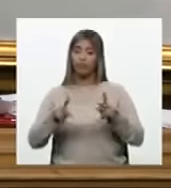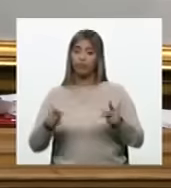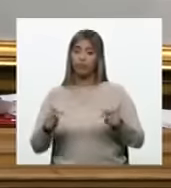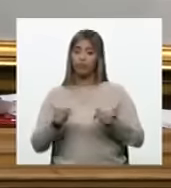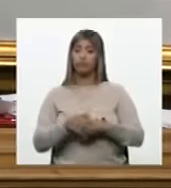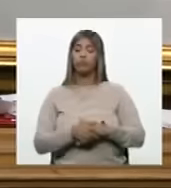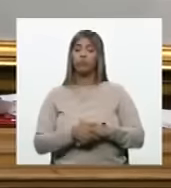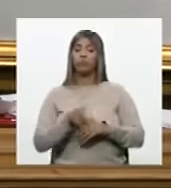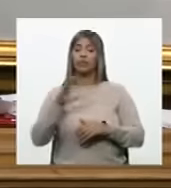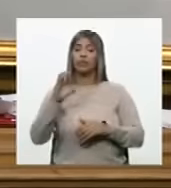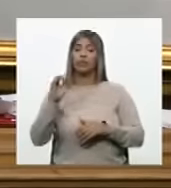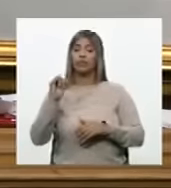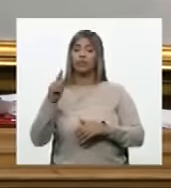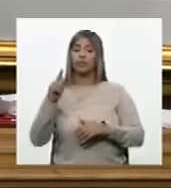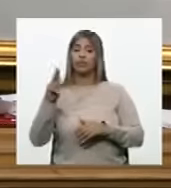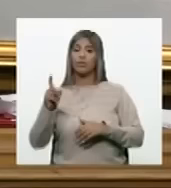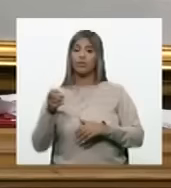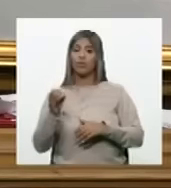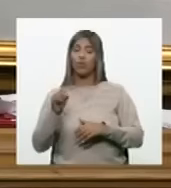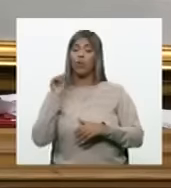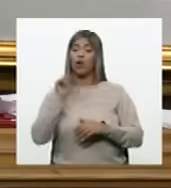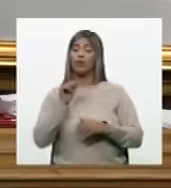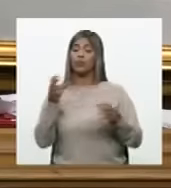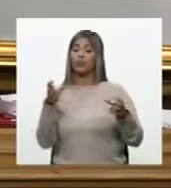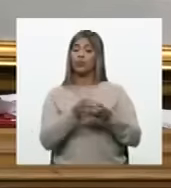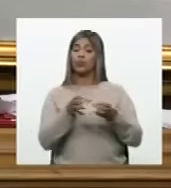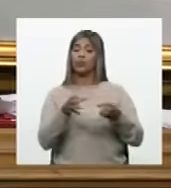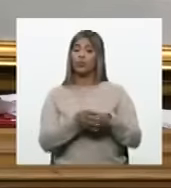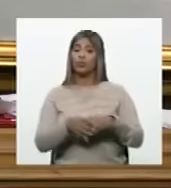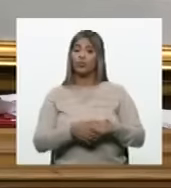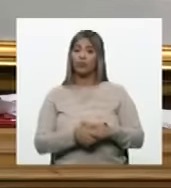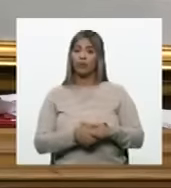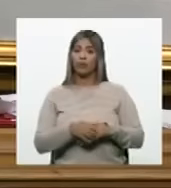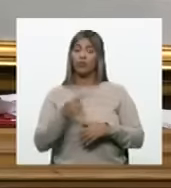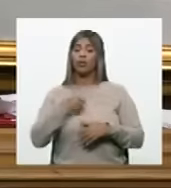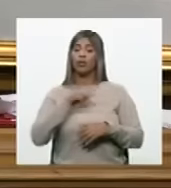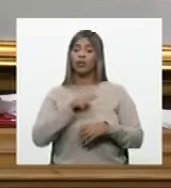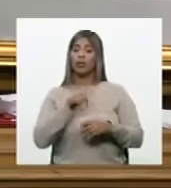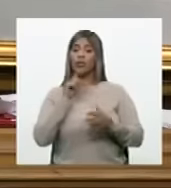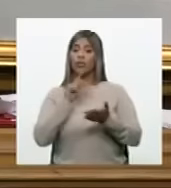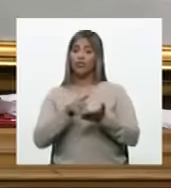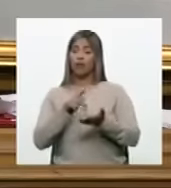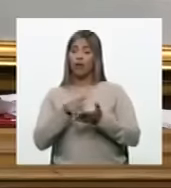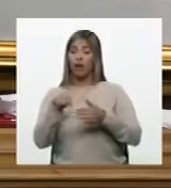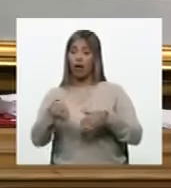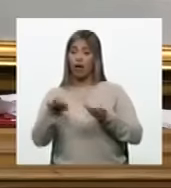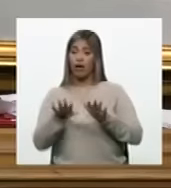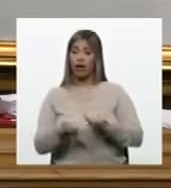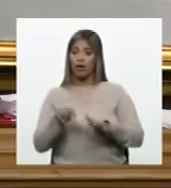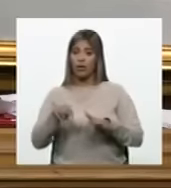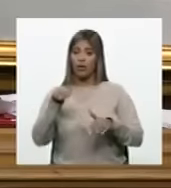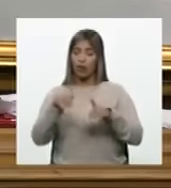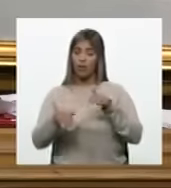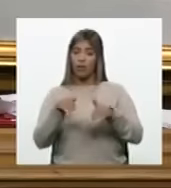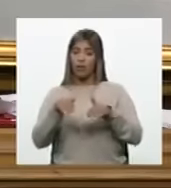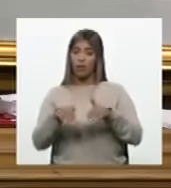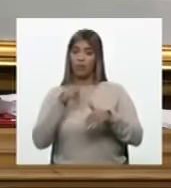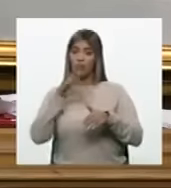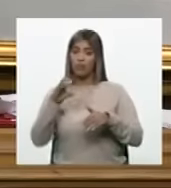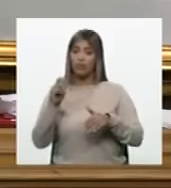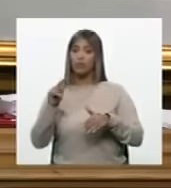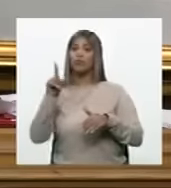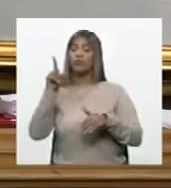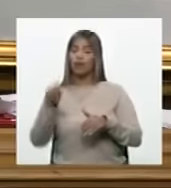y robo de Citgo. Esos partidos que tenían su representación aquí y que votaron por robo de Citgo